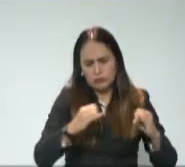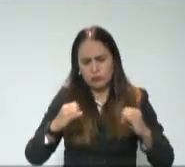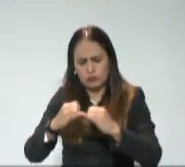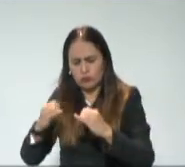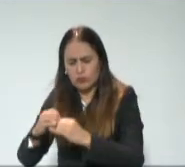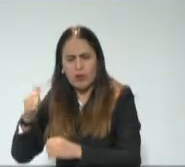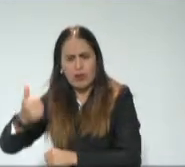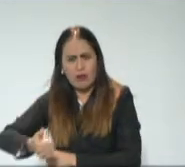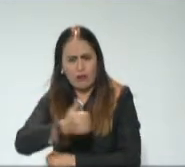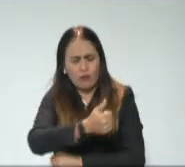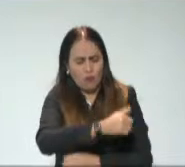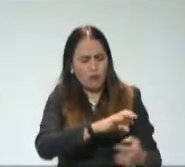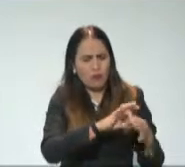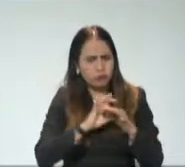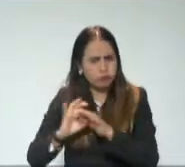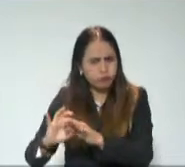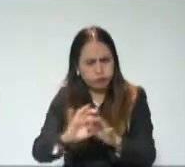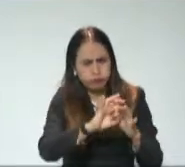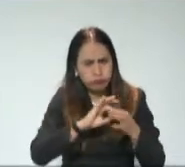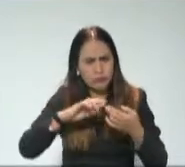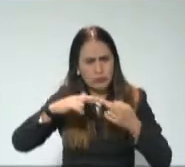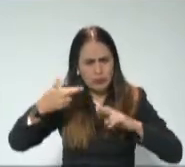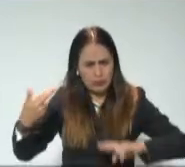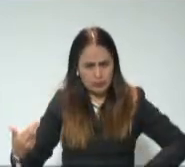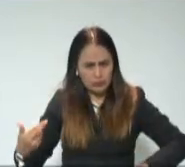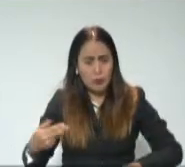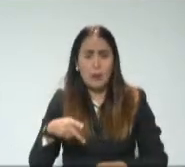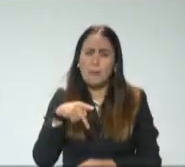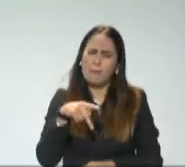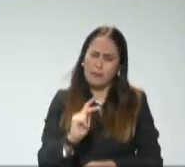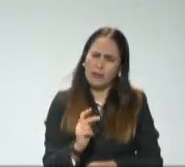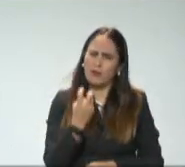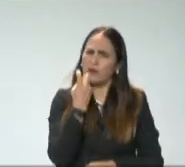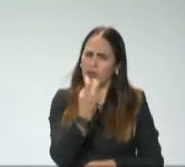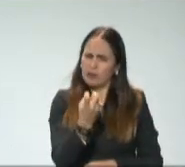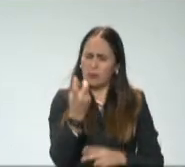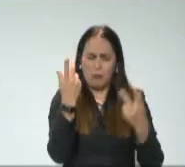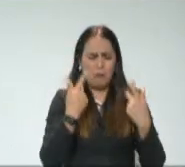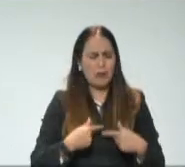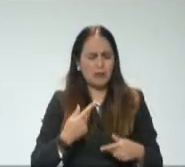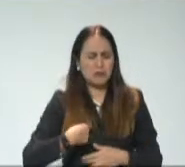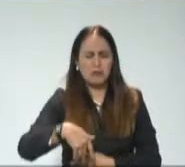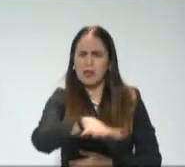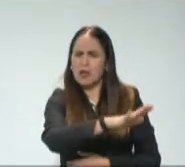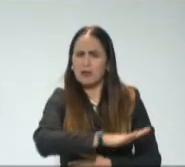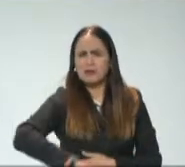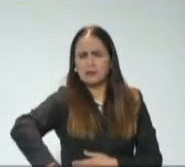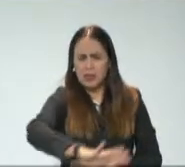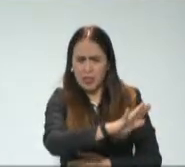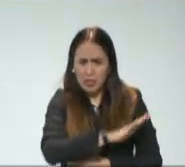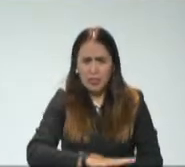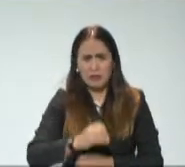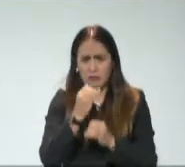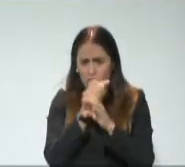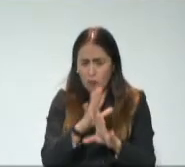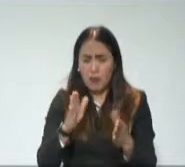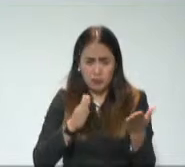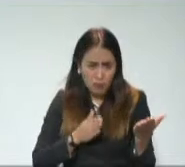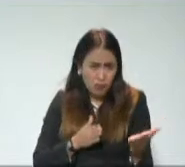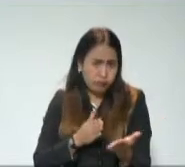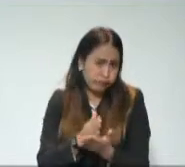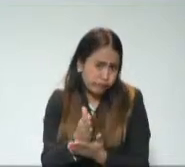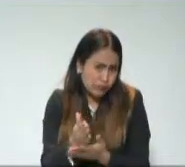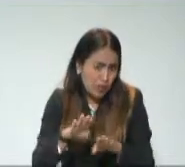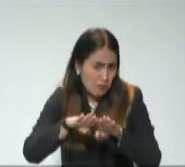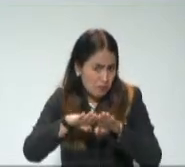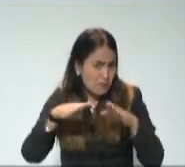sin embargo esto para la población deberá hacerse o deberá este acceso tenerse